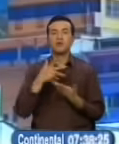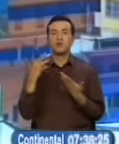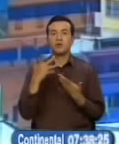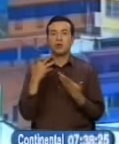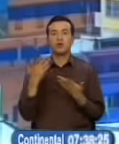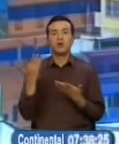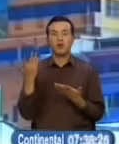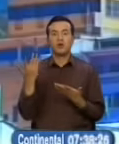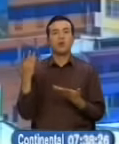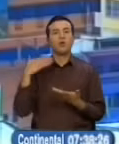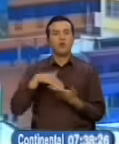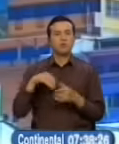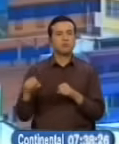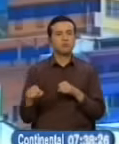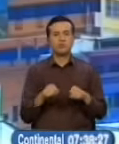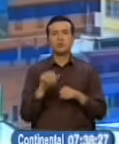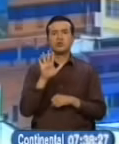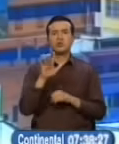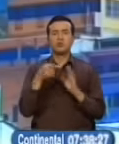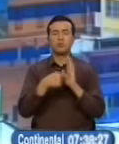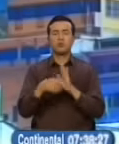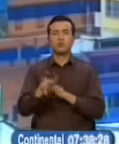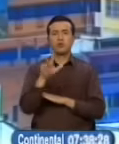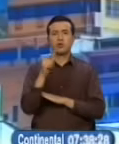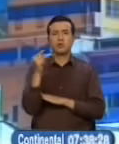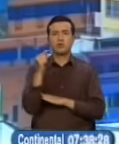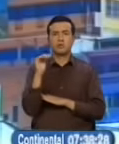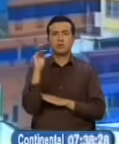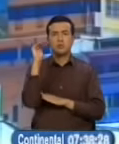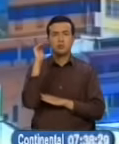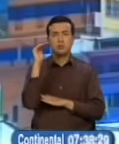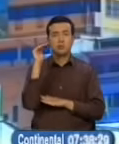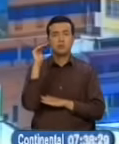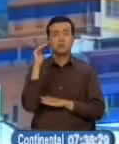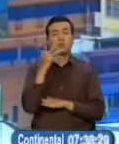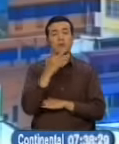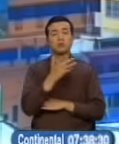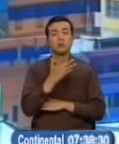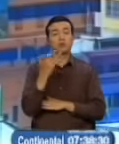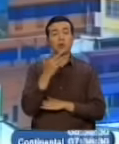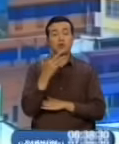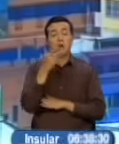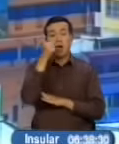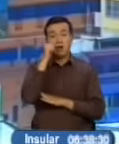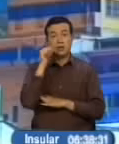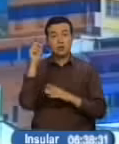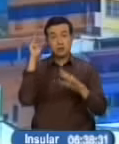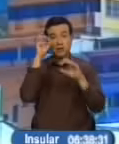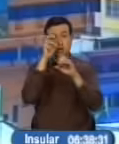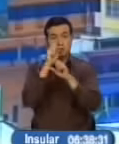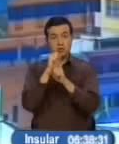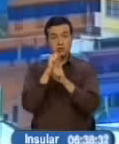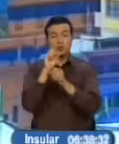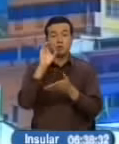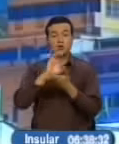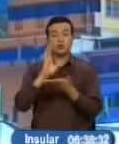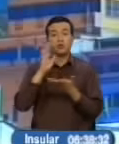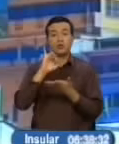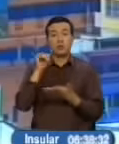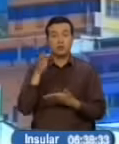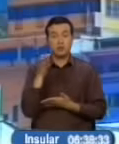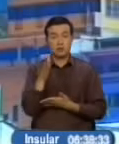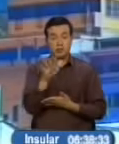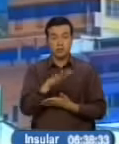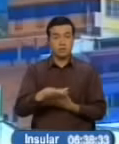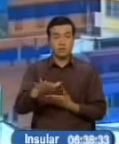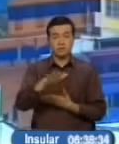registró una réplica de 5.3 grados de magnitud en la escala de Richter la noche de ayer. El epicentro fue el puerto pesquero